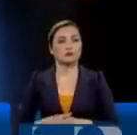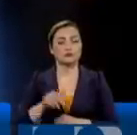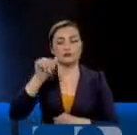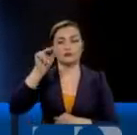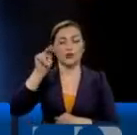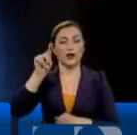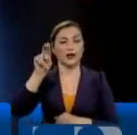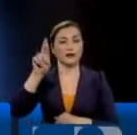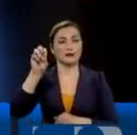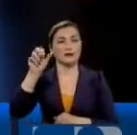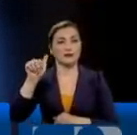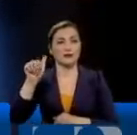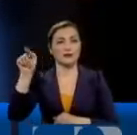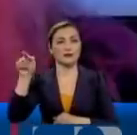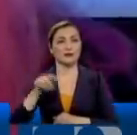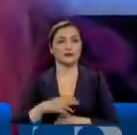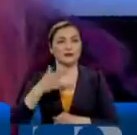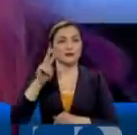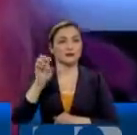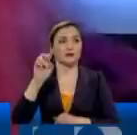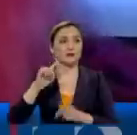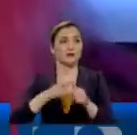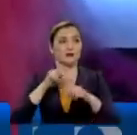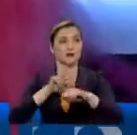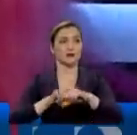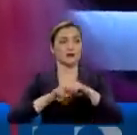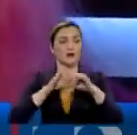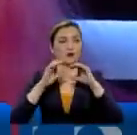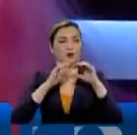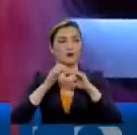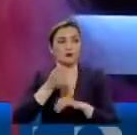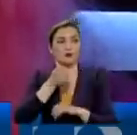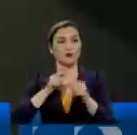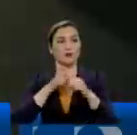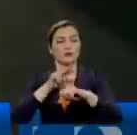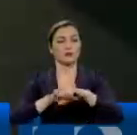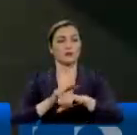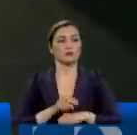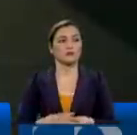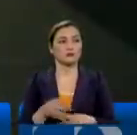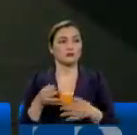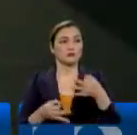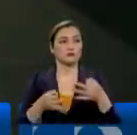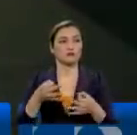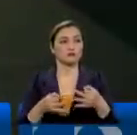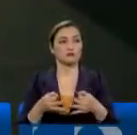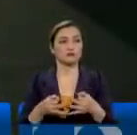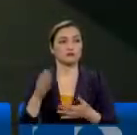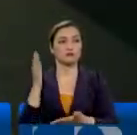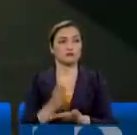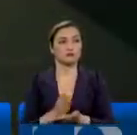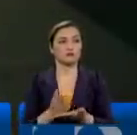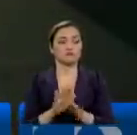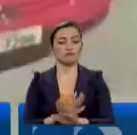Andrea Chávez, viuda de Roberto Malta Ciadé, por primera vez se dirige a un medio de comunicación. Lo hace al ver que la justicia se ha estancado, como ella